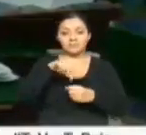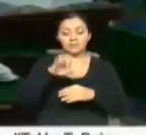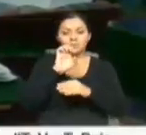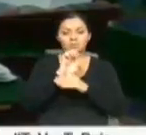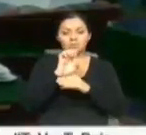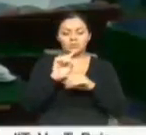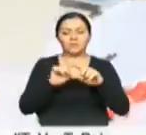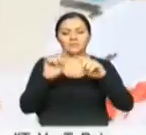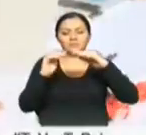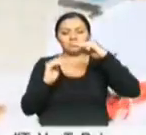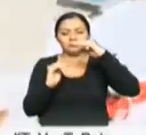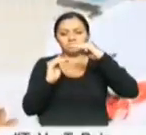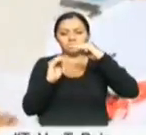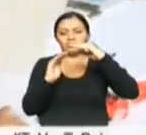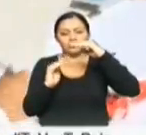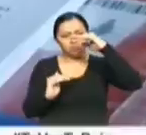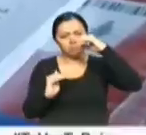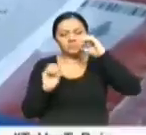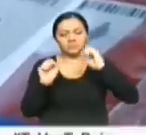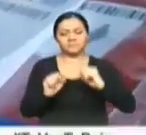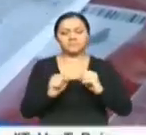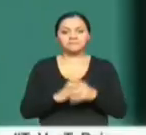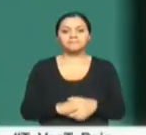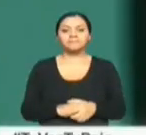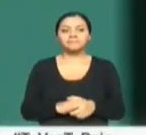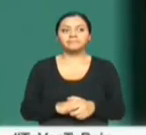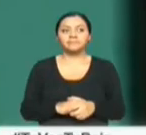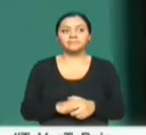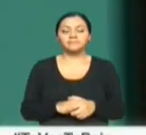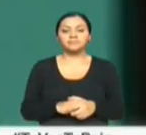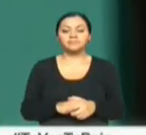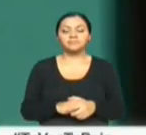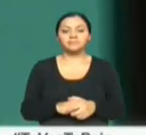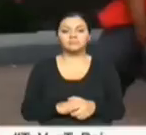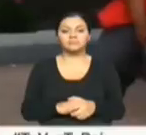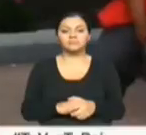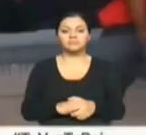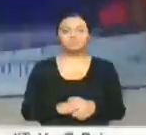es la diferencia más apretada. Caterina Morejón, Noticiero Ciudadano.